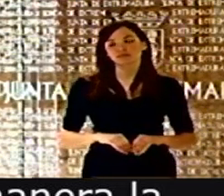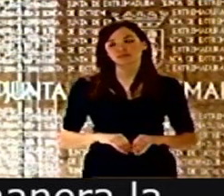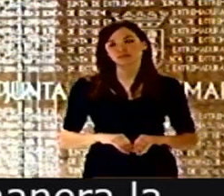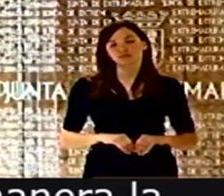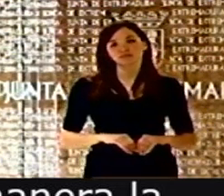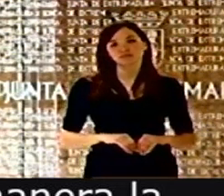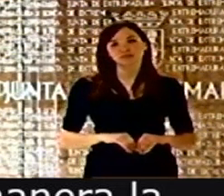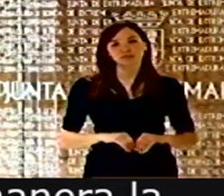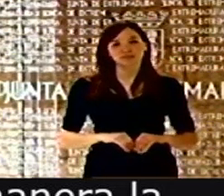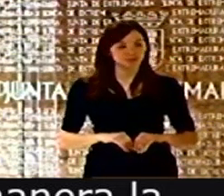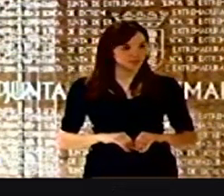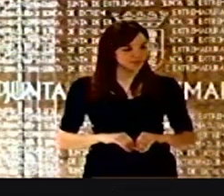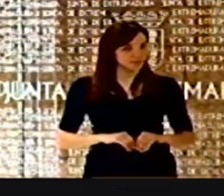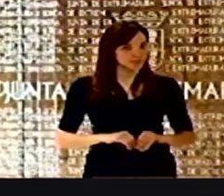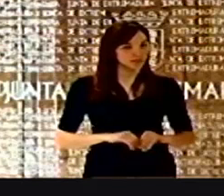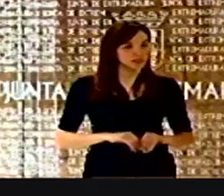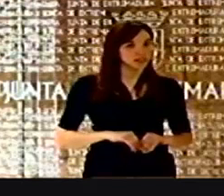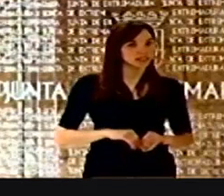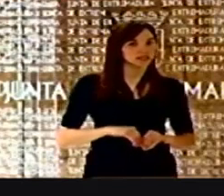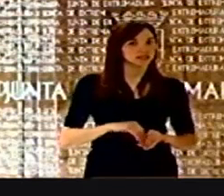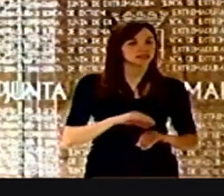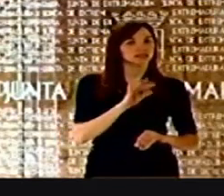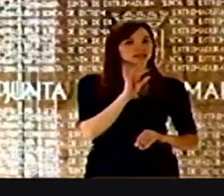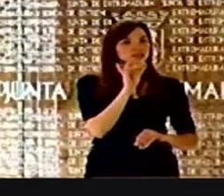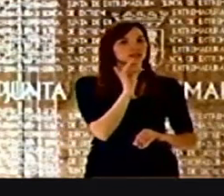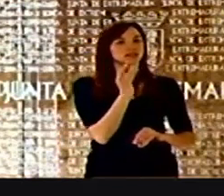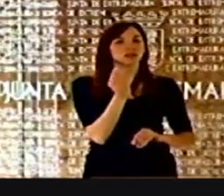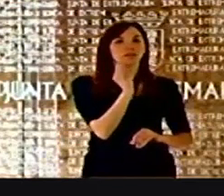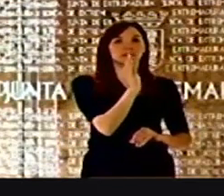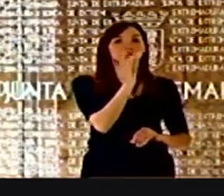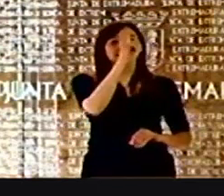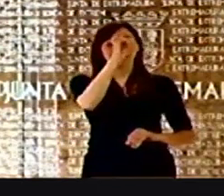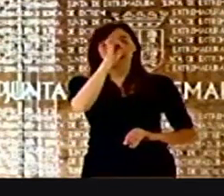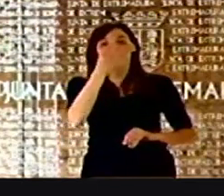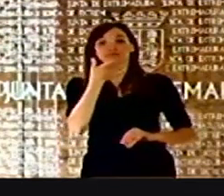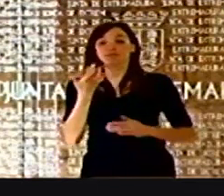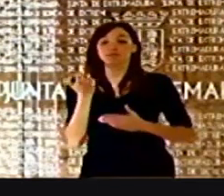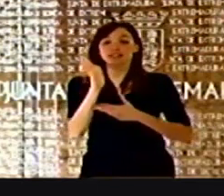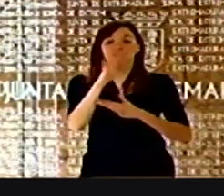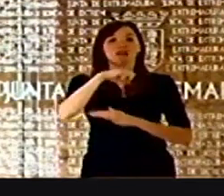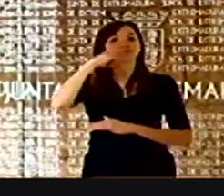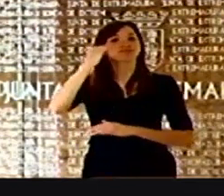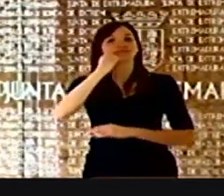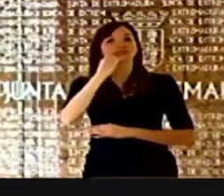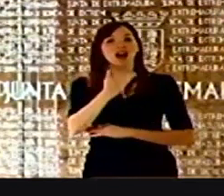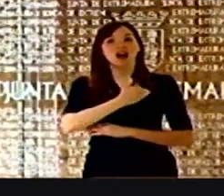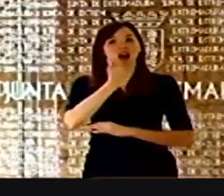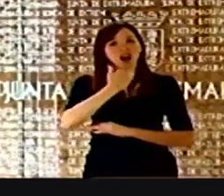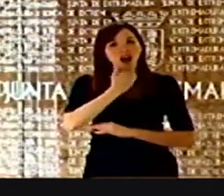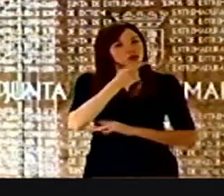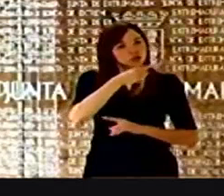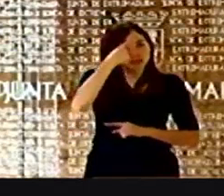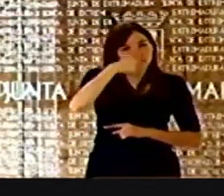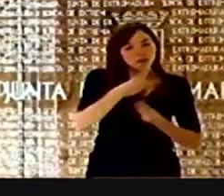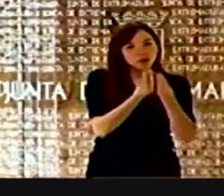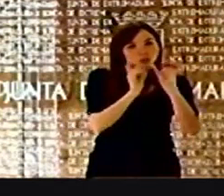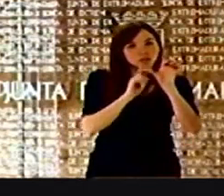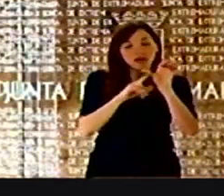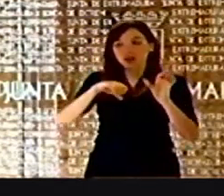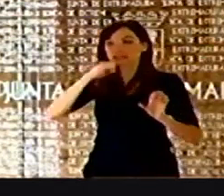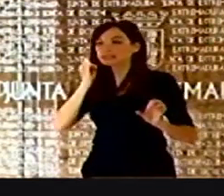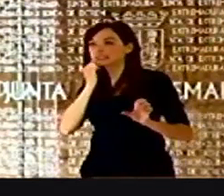Sí, es sobre el mismo tema. No sé si se han presentado alguna reclamación o tienen conocimientos de la Junta de Extremadura de la presentación de reclamaciones por